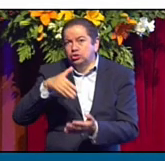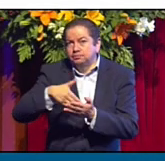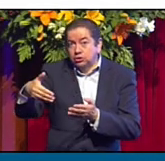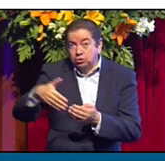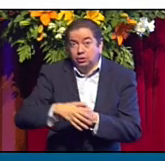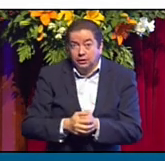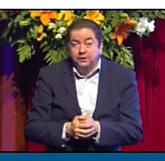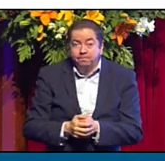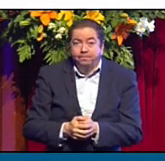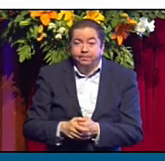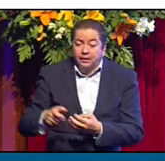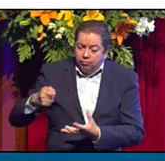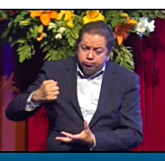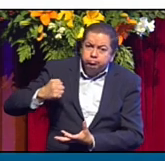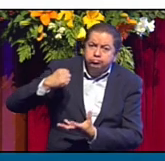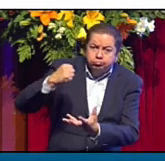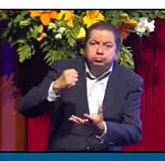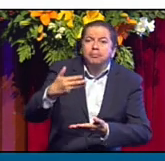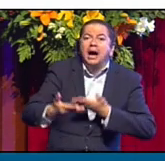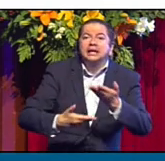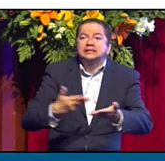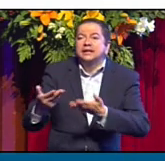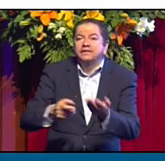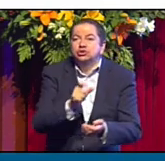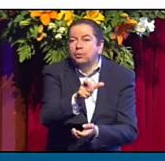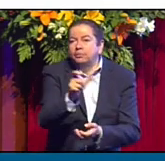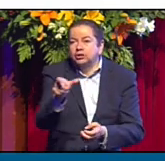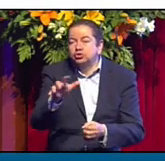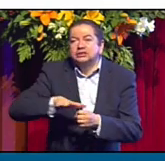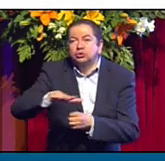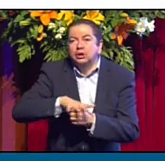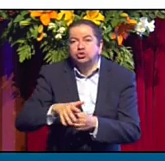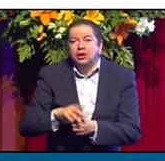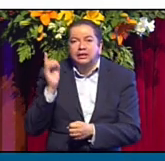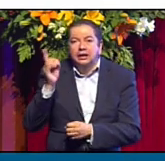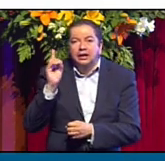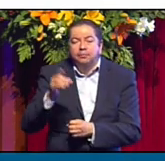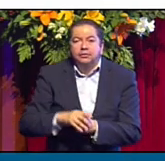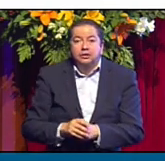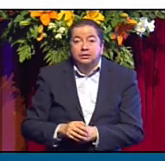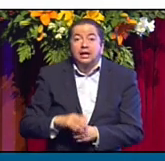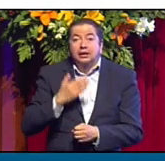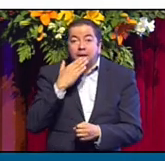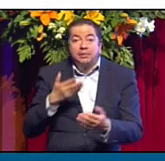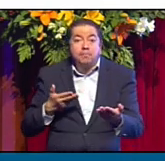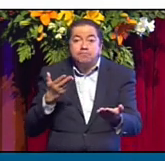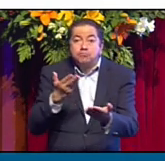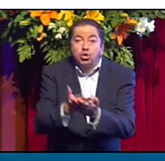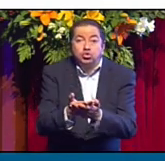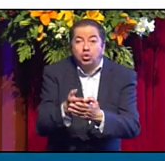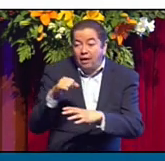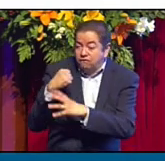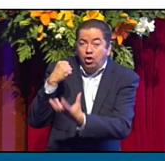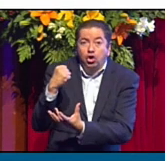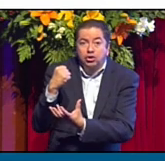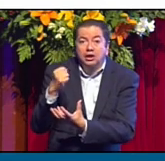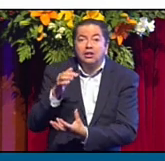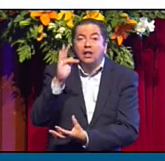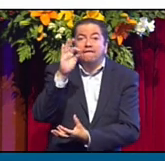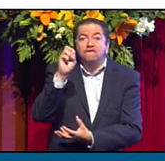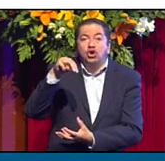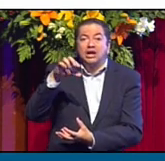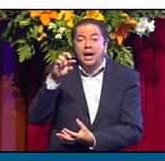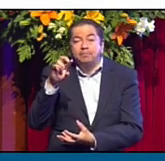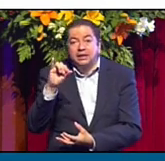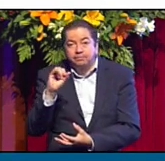pesos. Que efectivamente se coloca al servicio de las personas en situación de discapacidad. También postulamos a fondo, un fondo pequeñito ahí del FONAPI, el